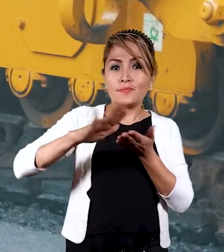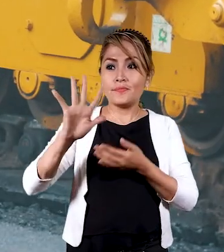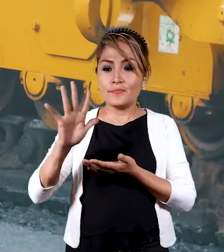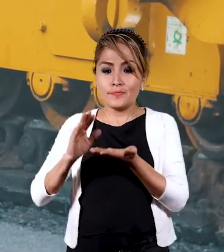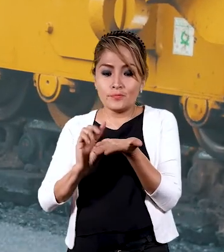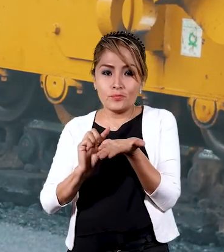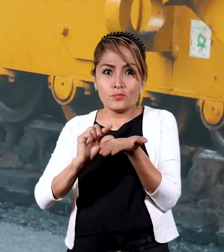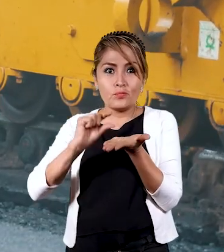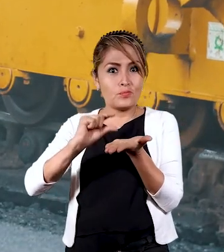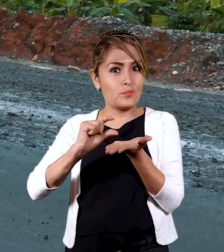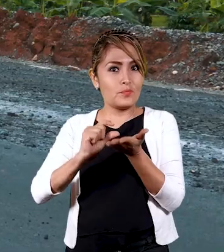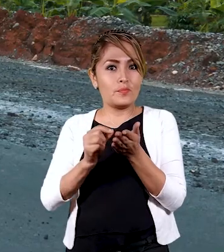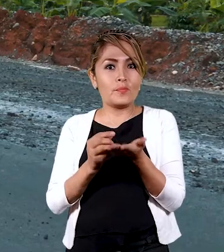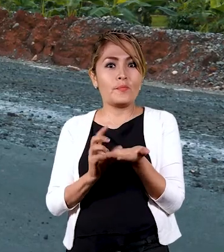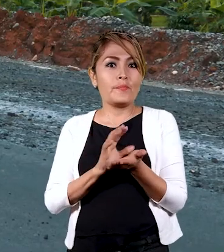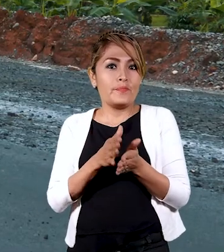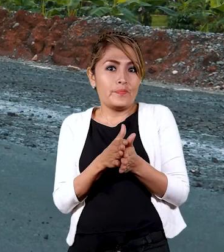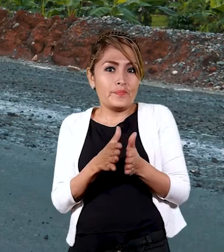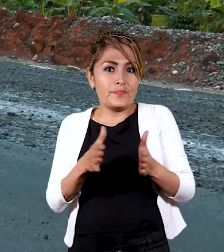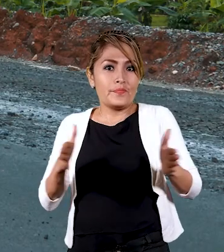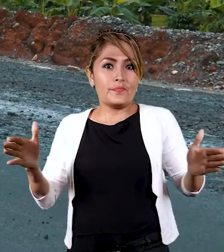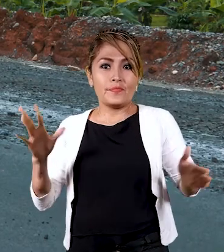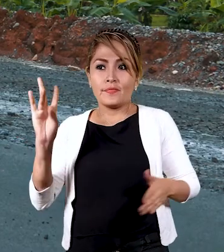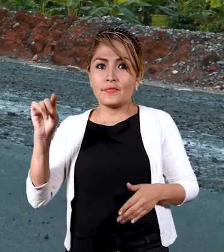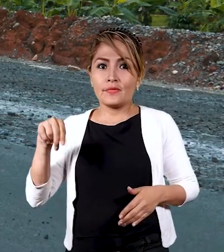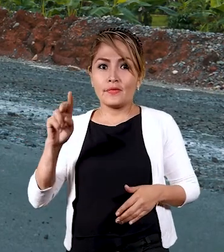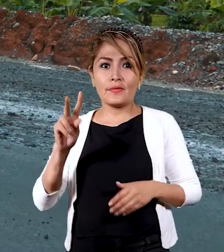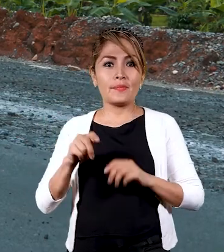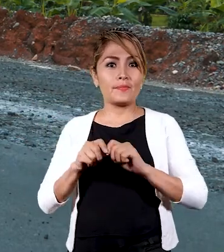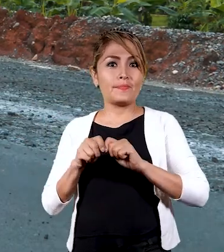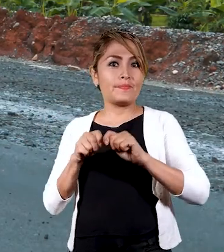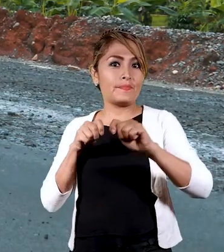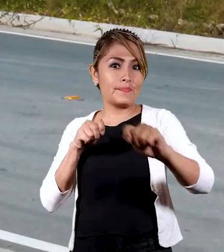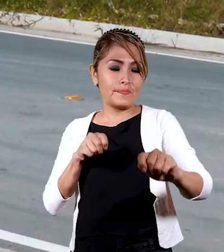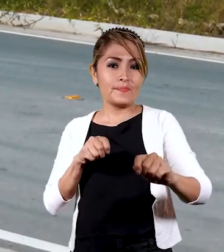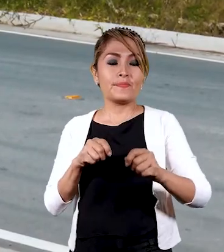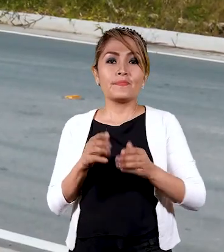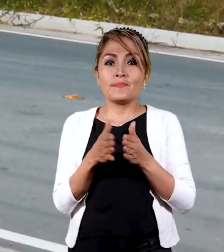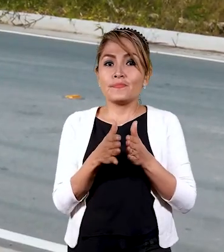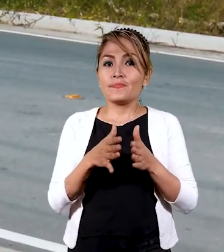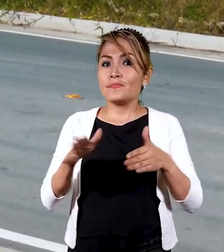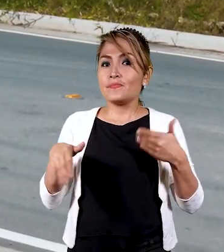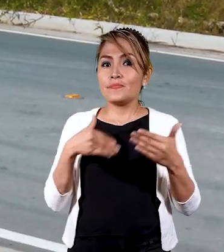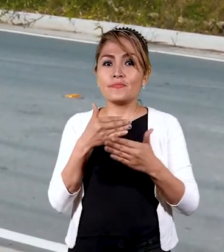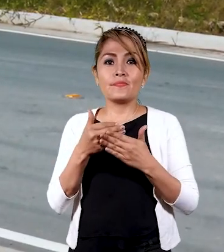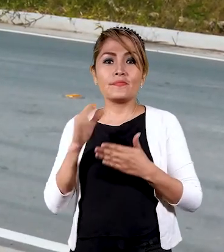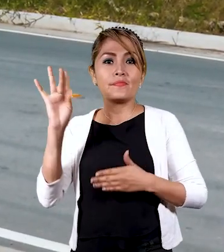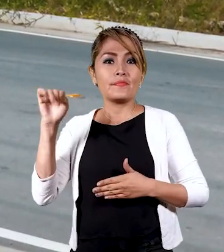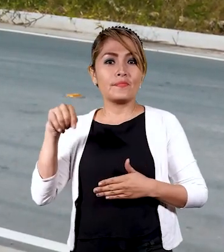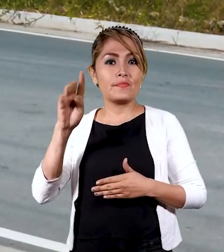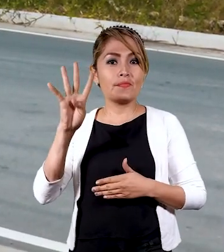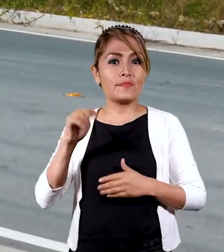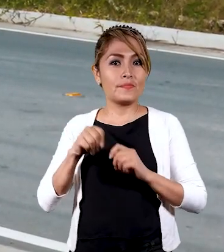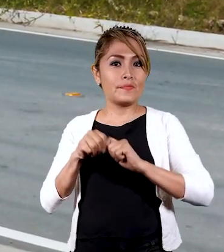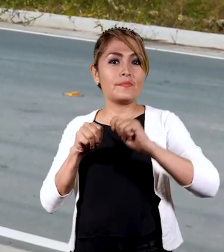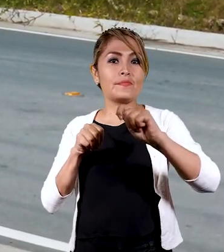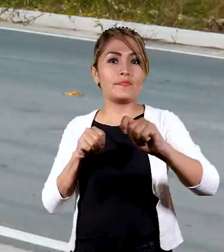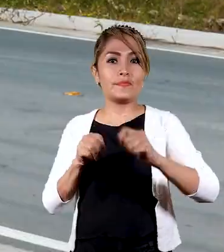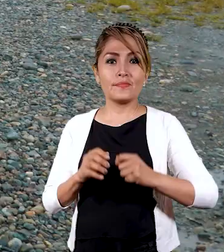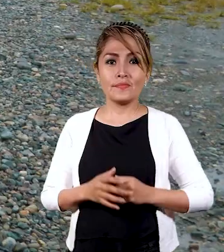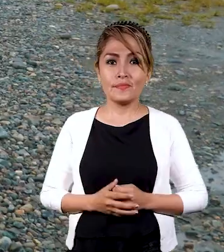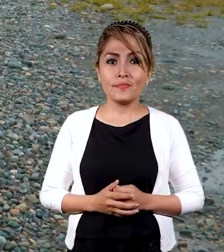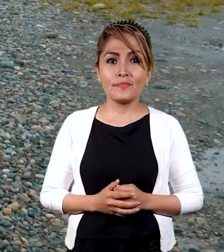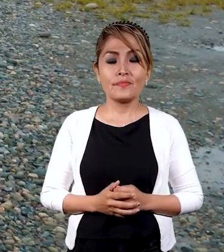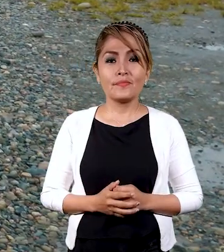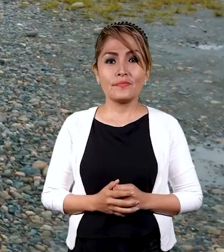5 centímetros, ancho de pavimento 7.2 metros, ancho total 8.4 metros.